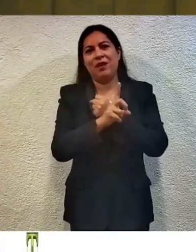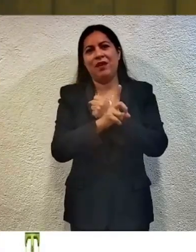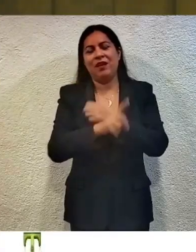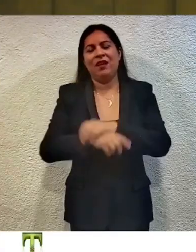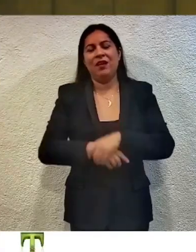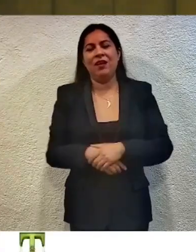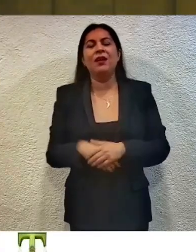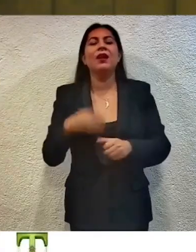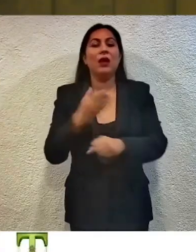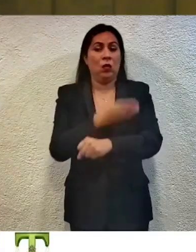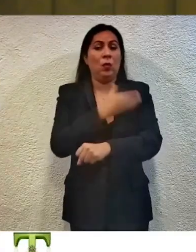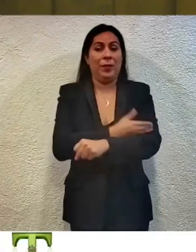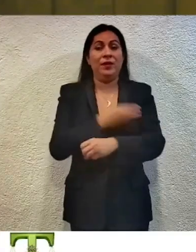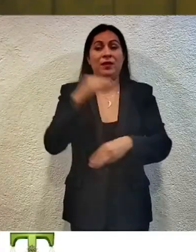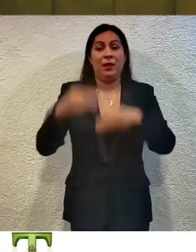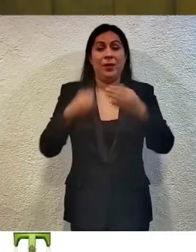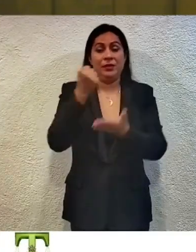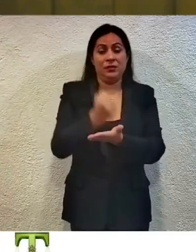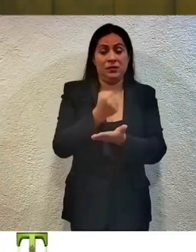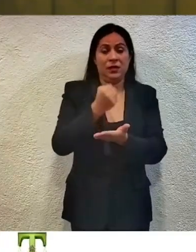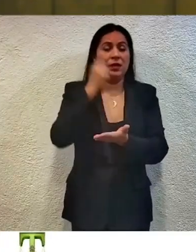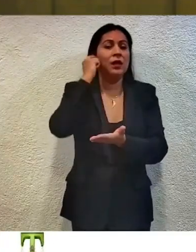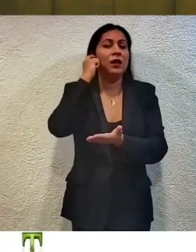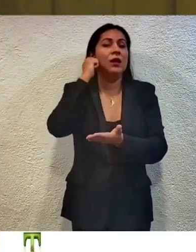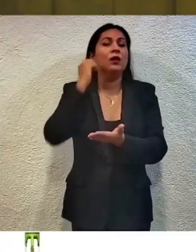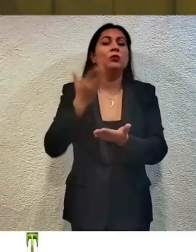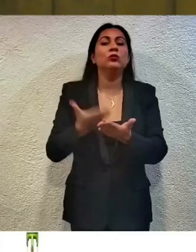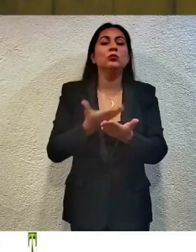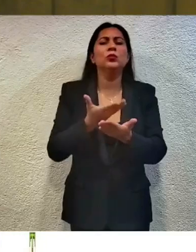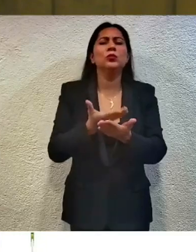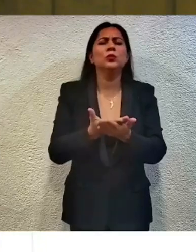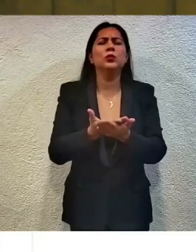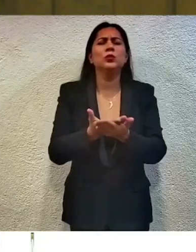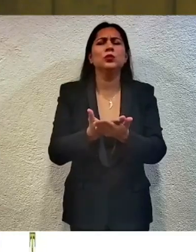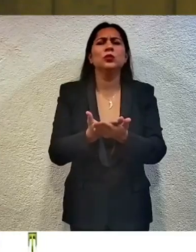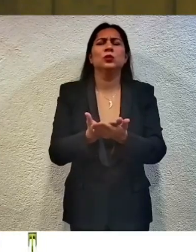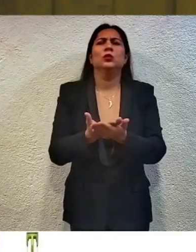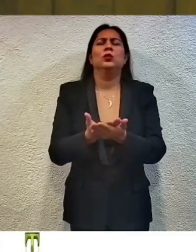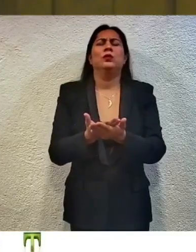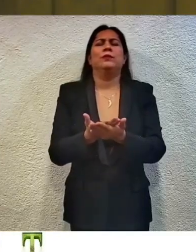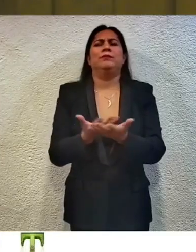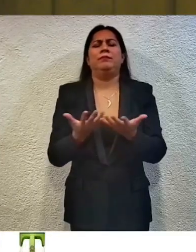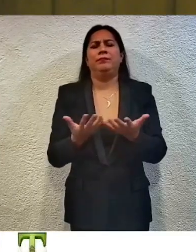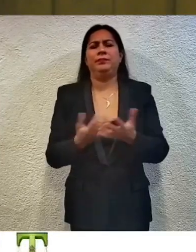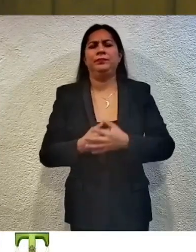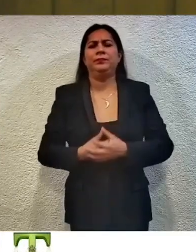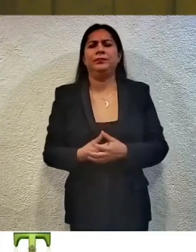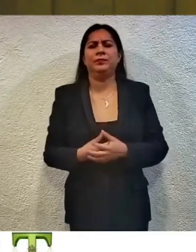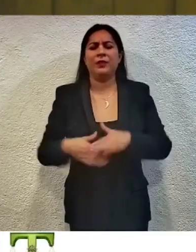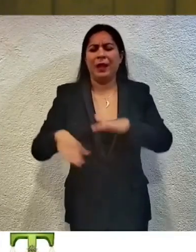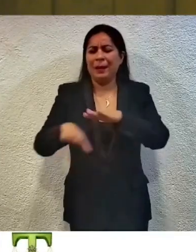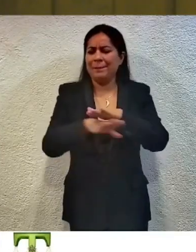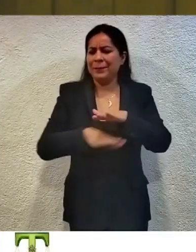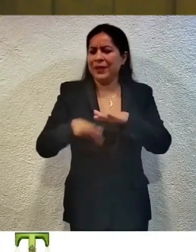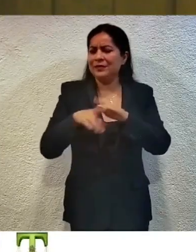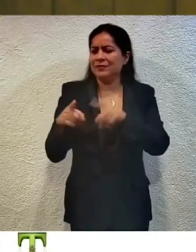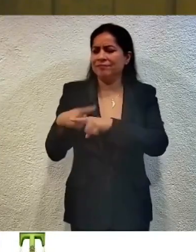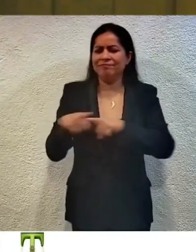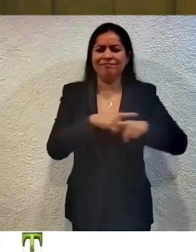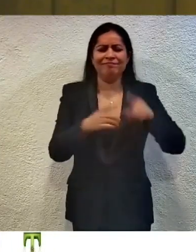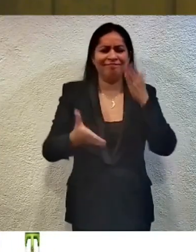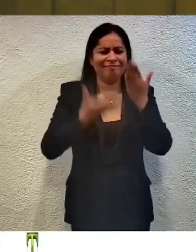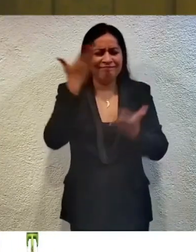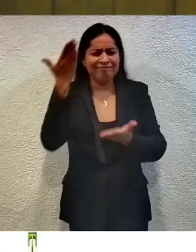La compañera magistrada nos proporcionó, en base a los diferentes estudios,